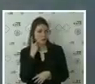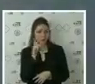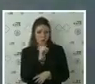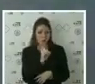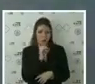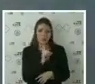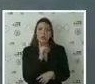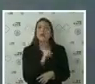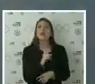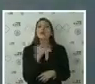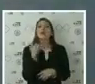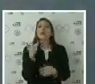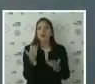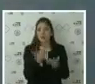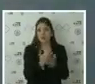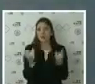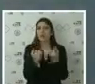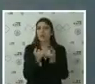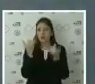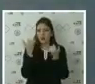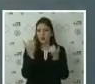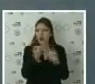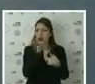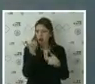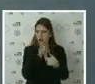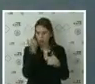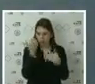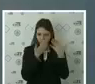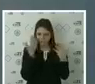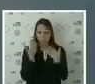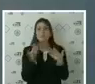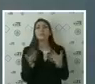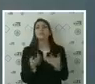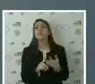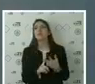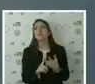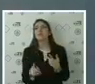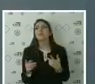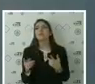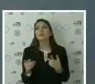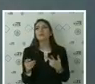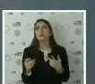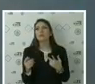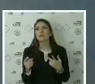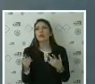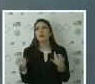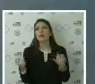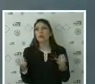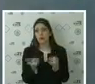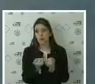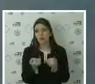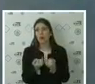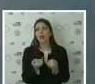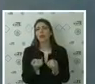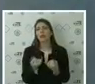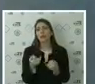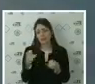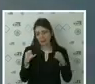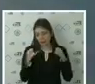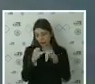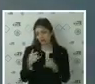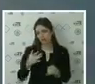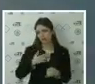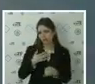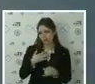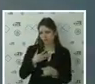también estudiantes y, bueno, pues de parte del instituto estoy yo aquí también